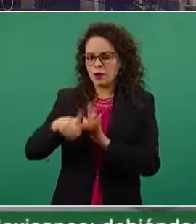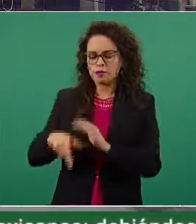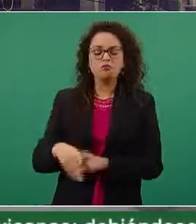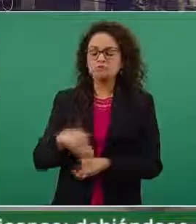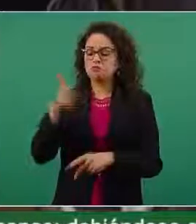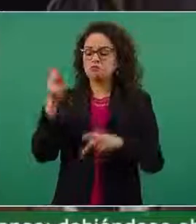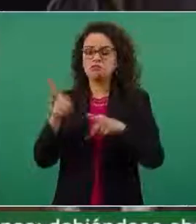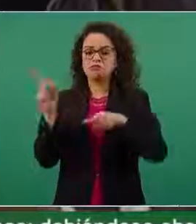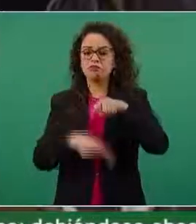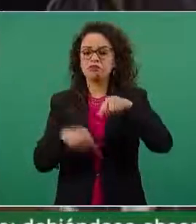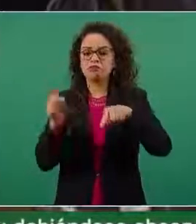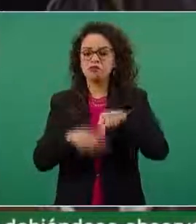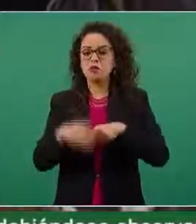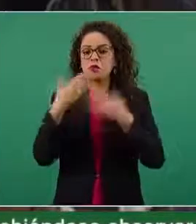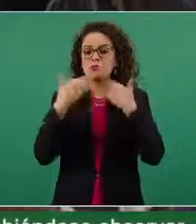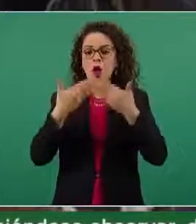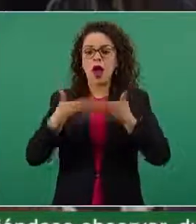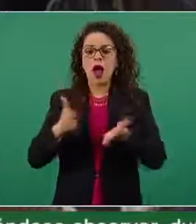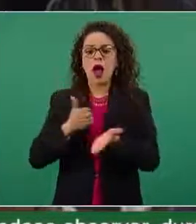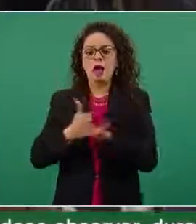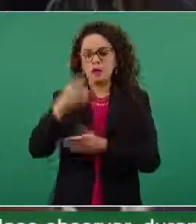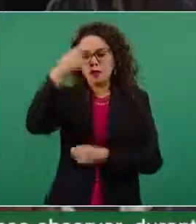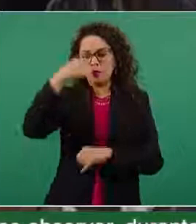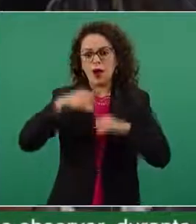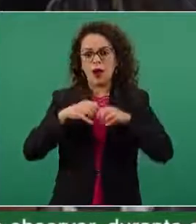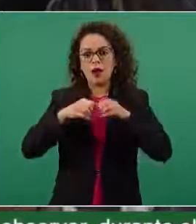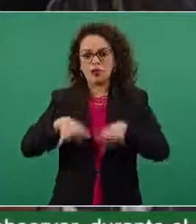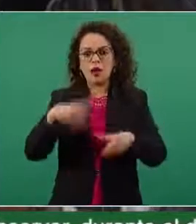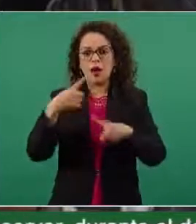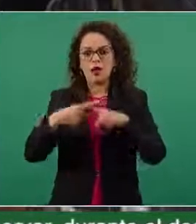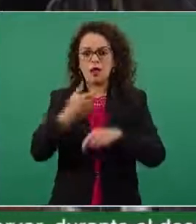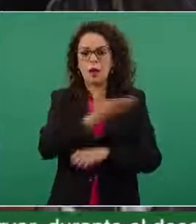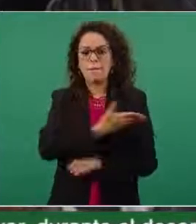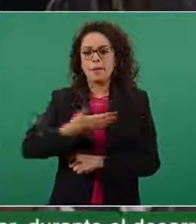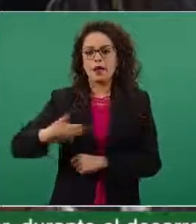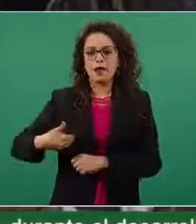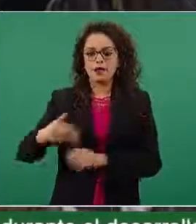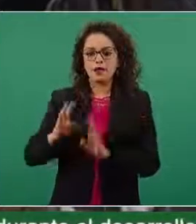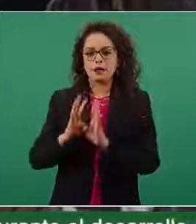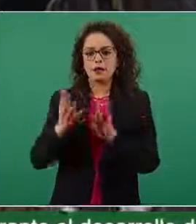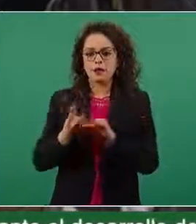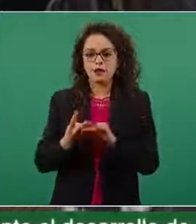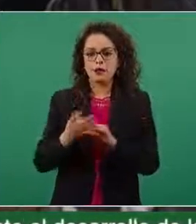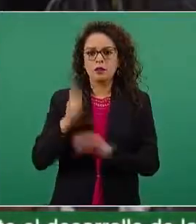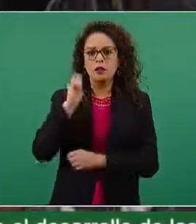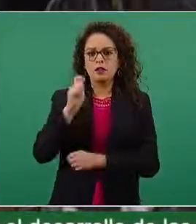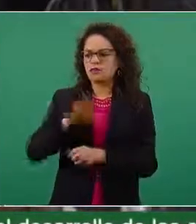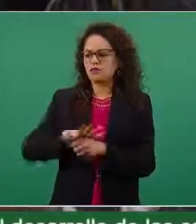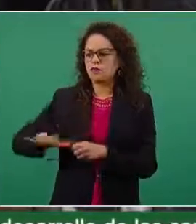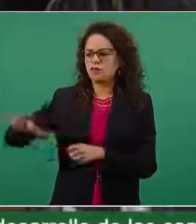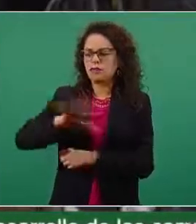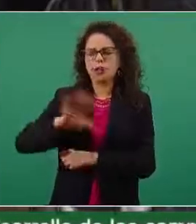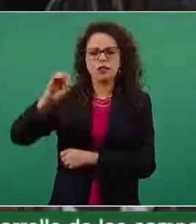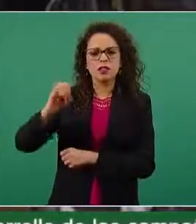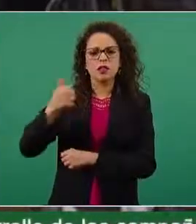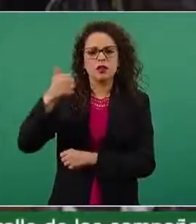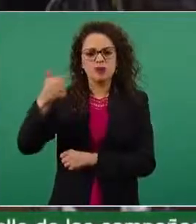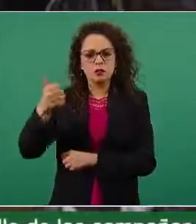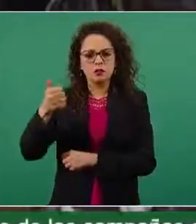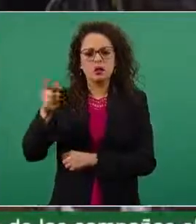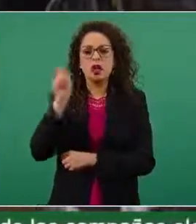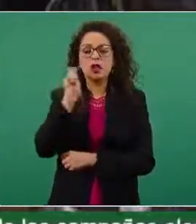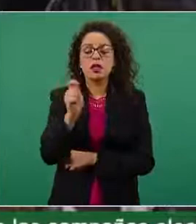la información, concretamente el presidente del Consejo Distrital 06 en Tlaxiaco, bajo el pretexto de la pandemia y